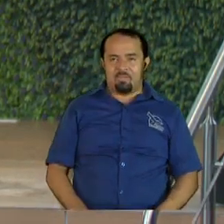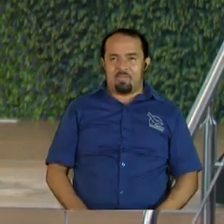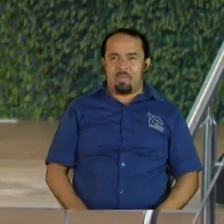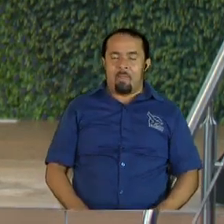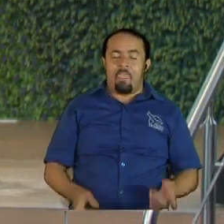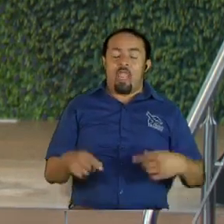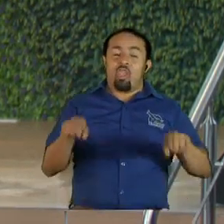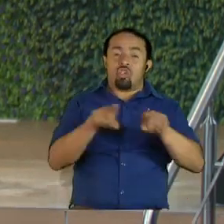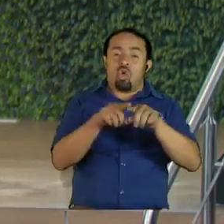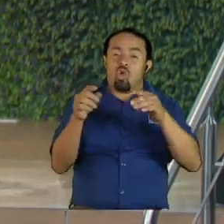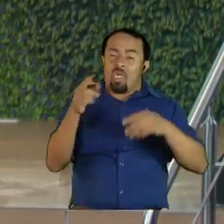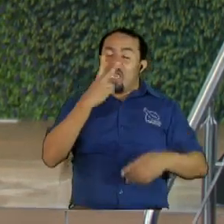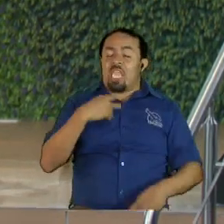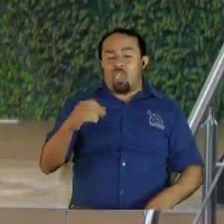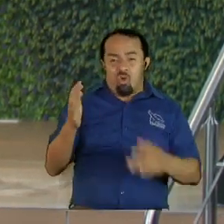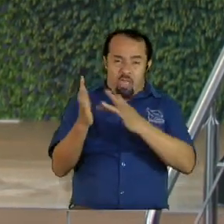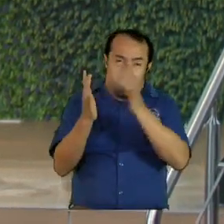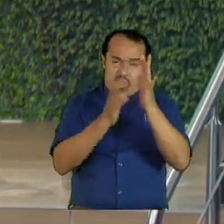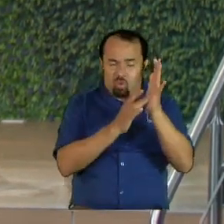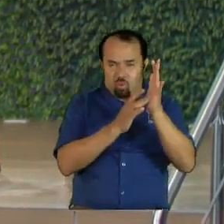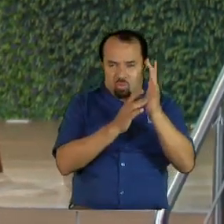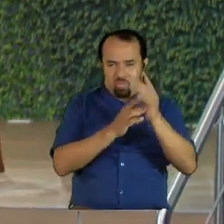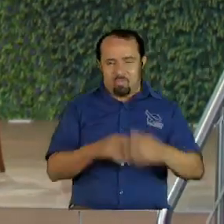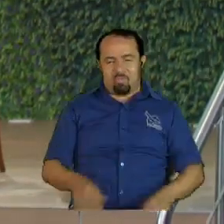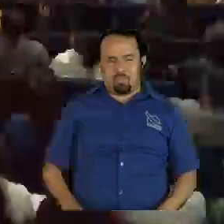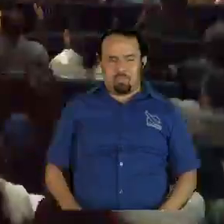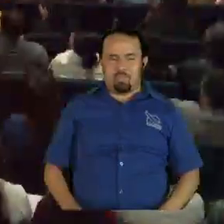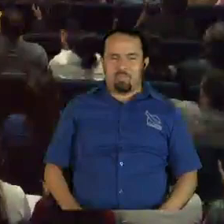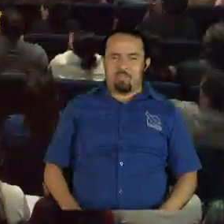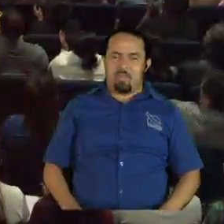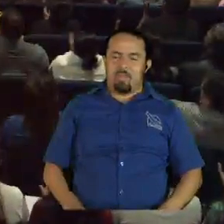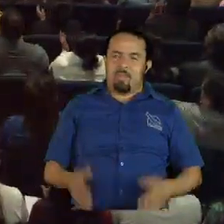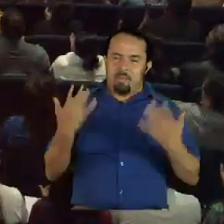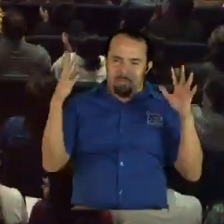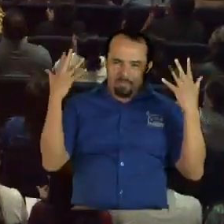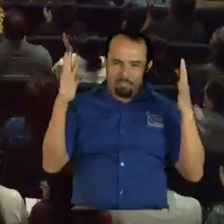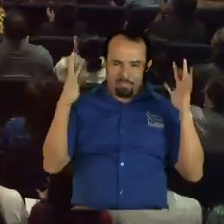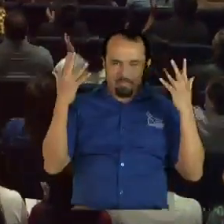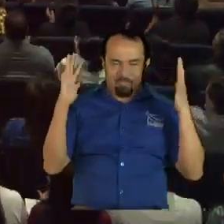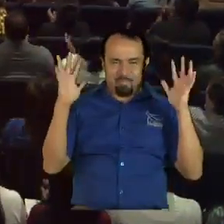Por eso me identifico con Seth. Denle un aplauso al Rey bendito.